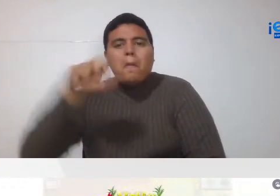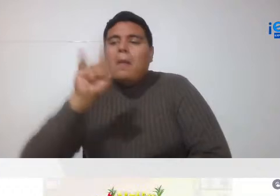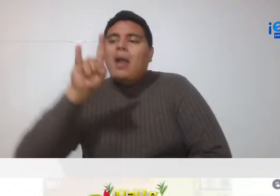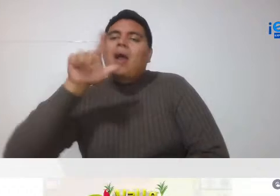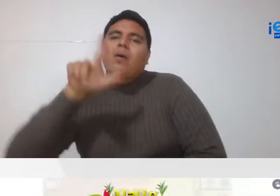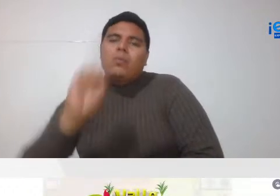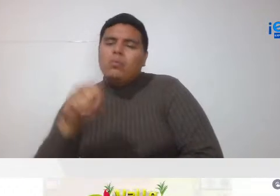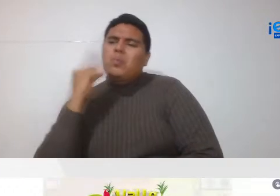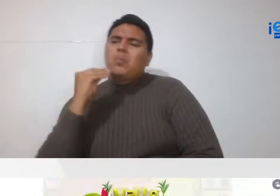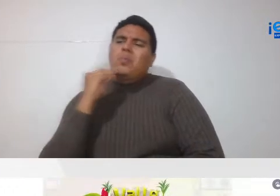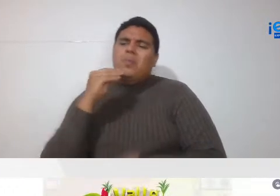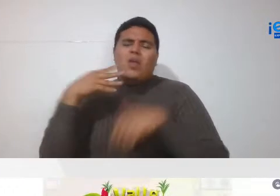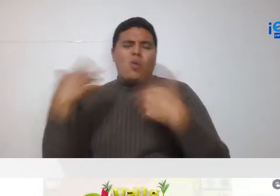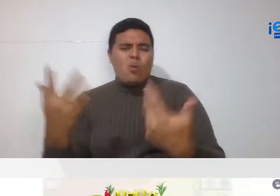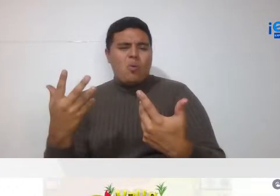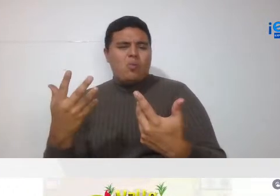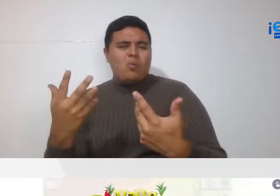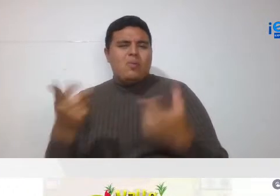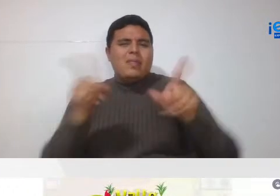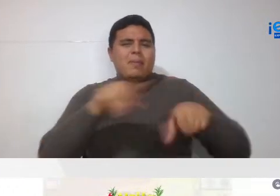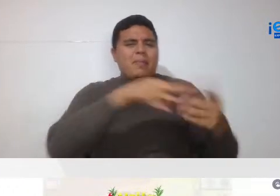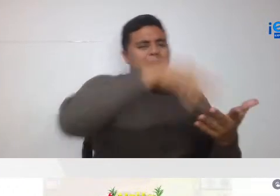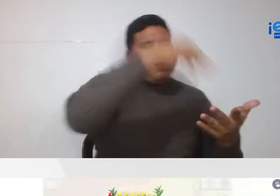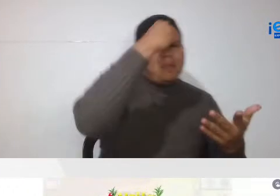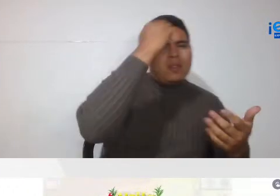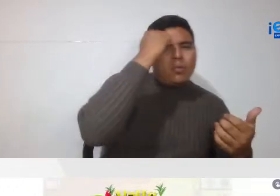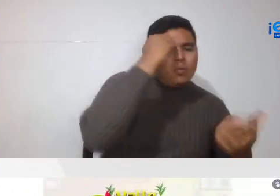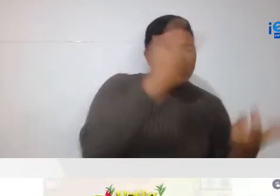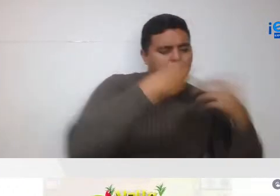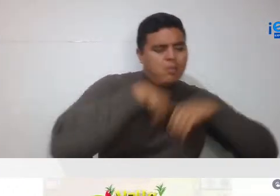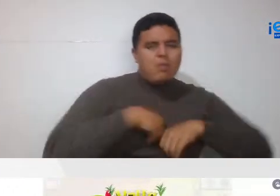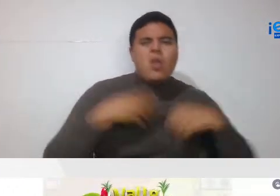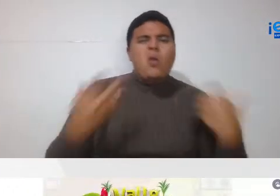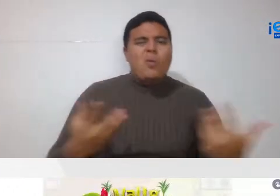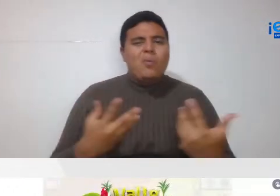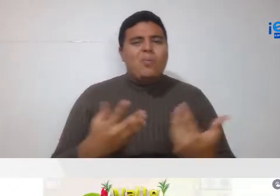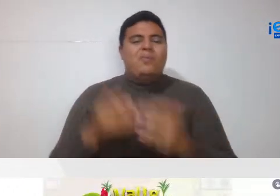la parte pues, de su docencia como tal, de la pedagogía.